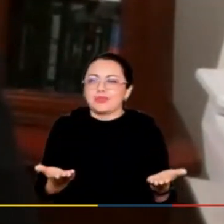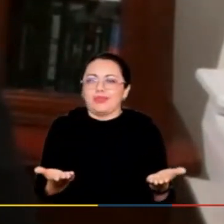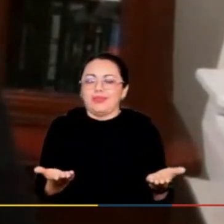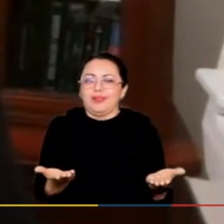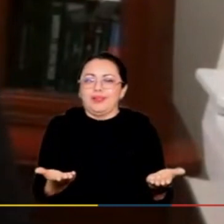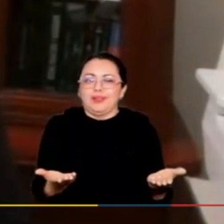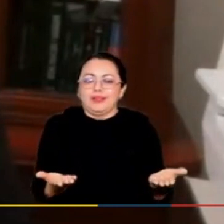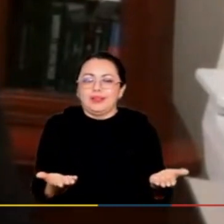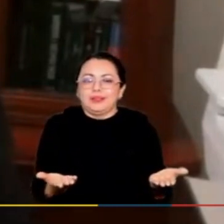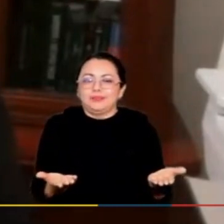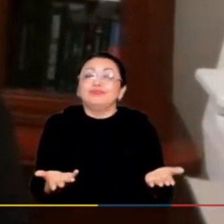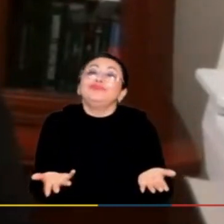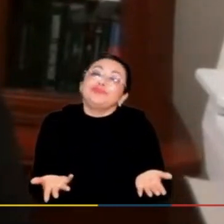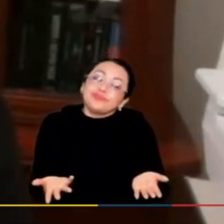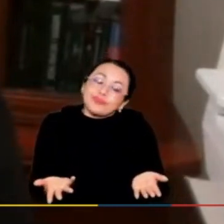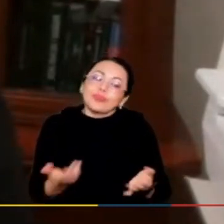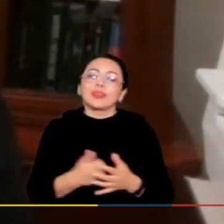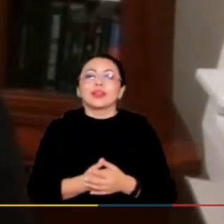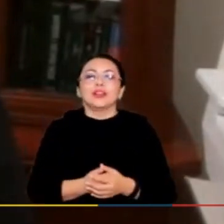estar,